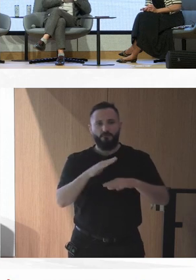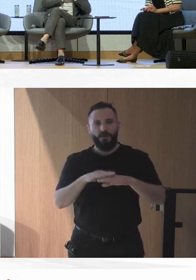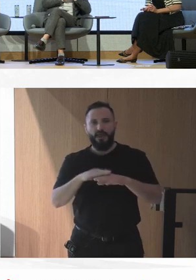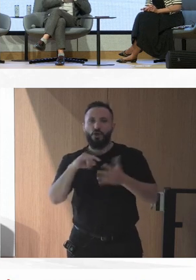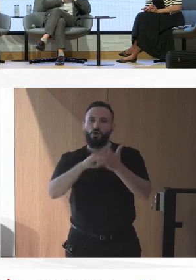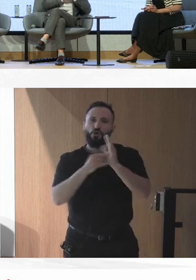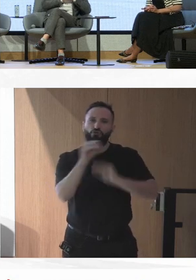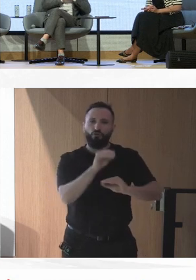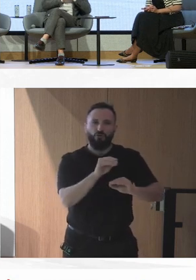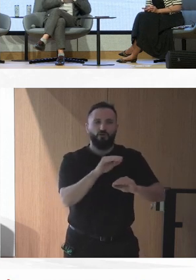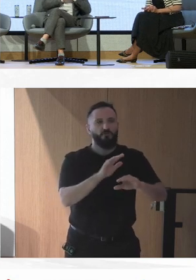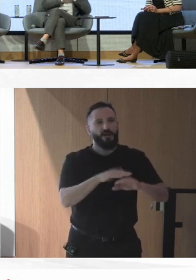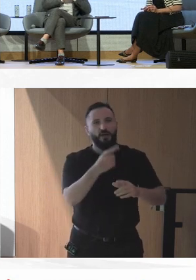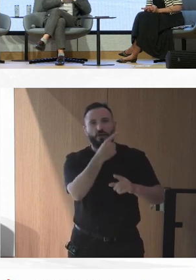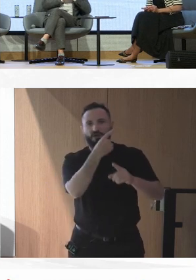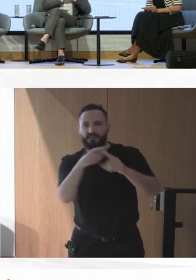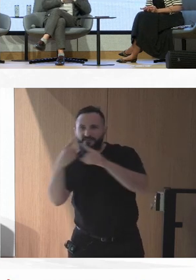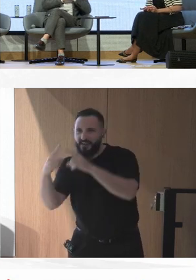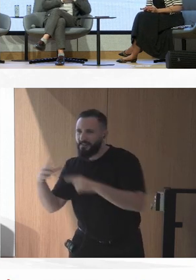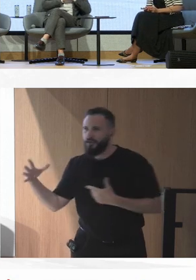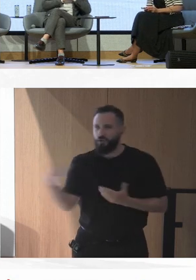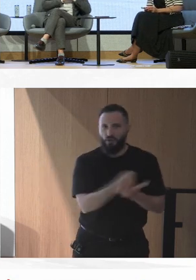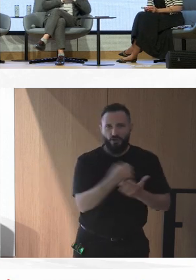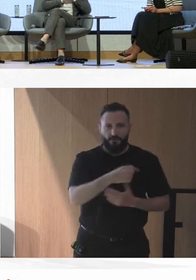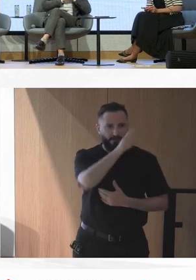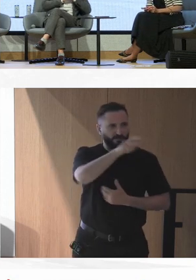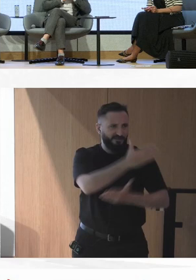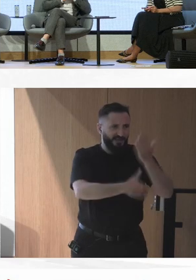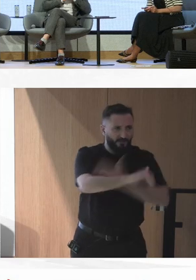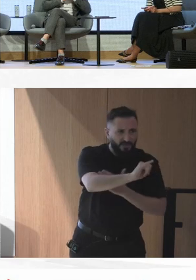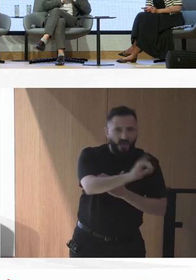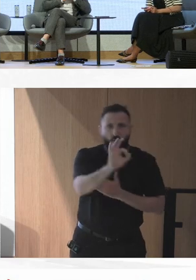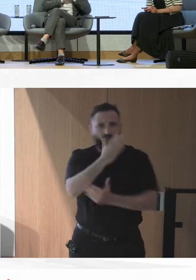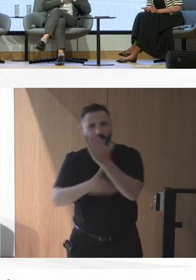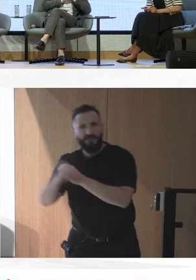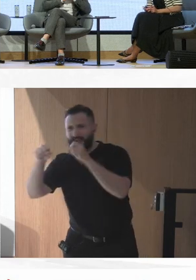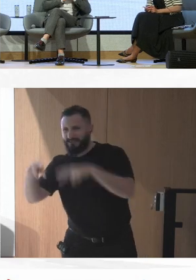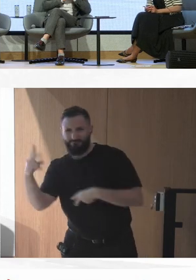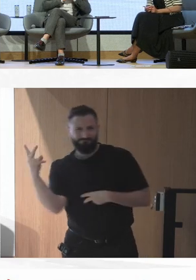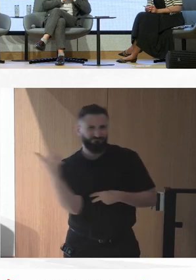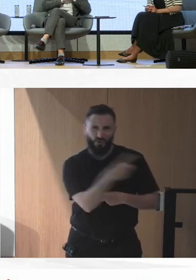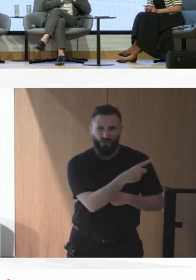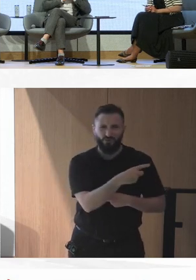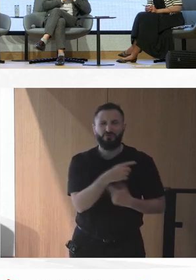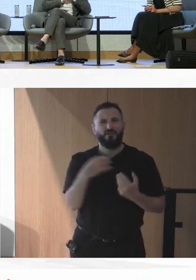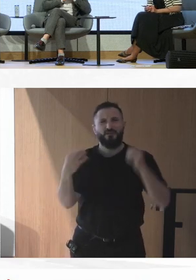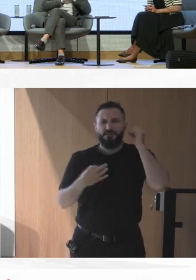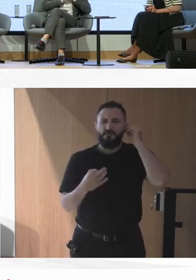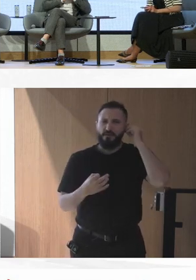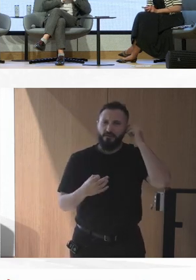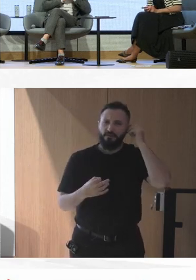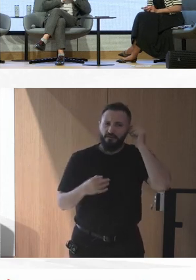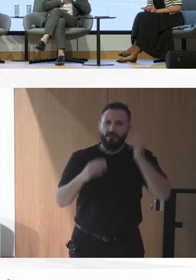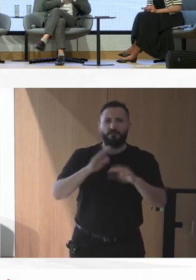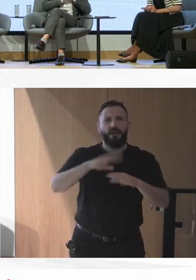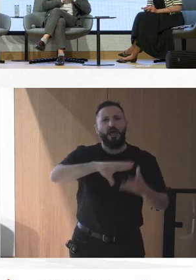que ser diferentes para todas las personas con y sin discapacidad, como decía Diana, que cometen, ¿no? El delito en una situación en la que no son conscientes,